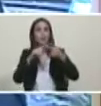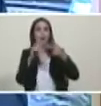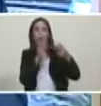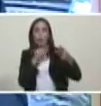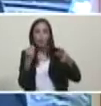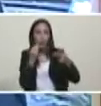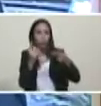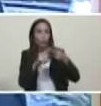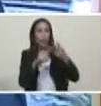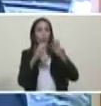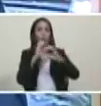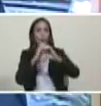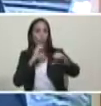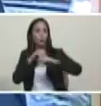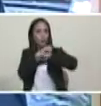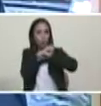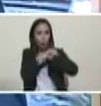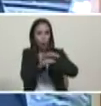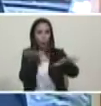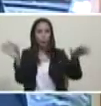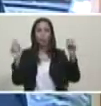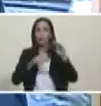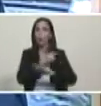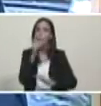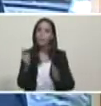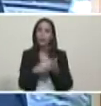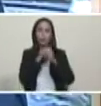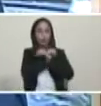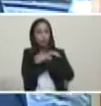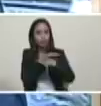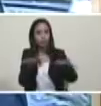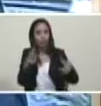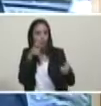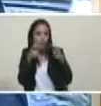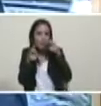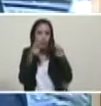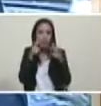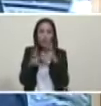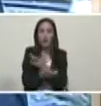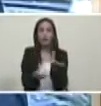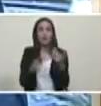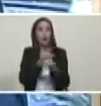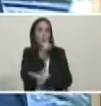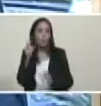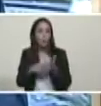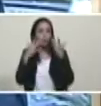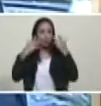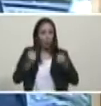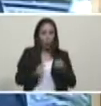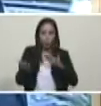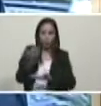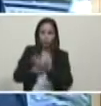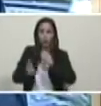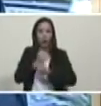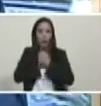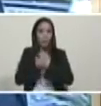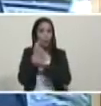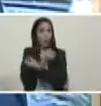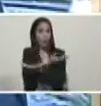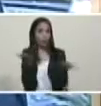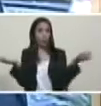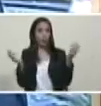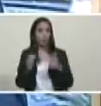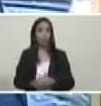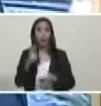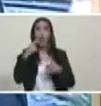Juventud, Transporte, para hacerle un viaje seguro, amable, a todos ustedes, allá en